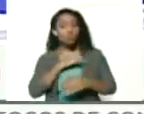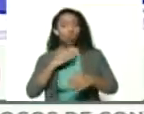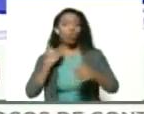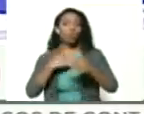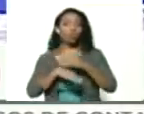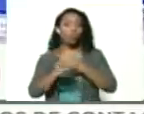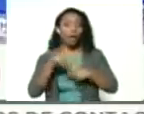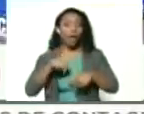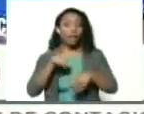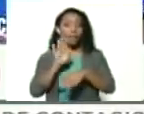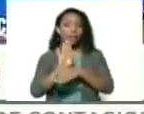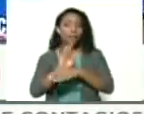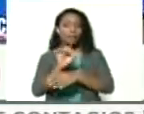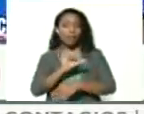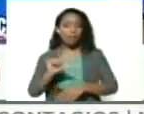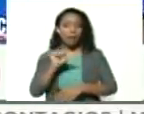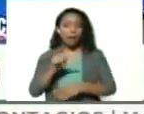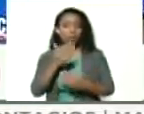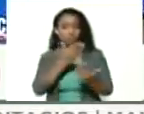Fíjense ustedes,